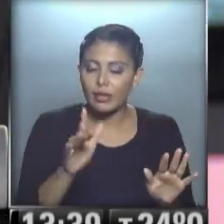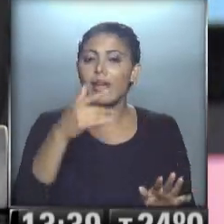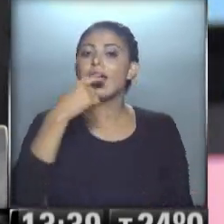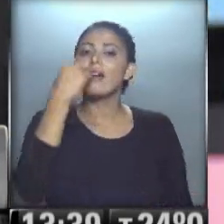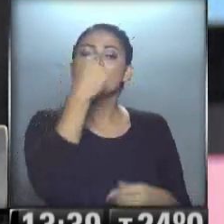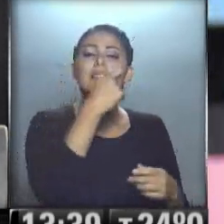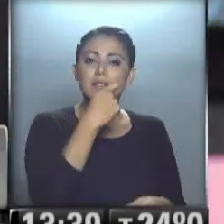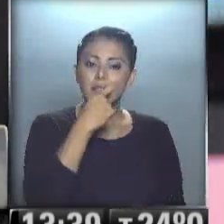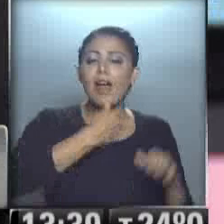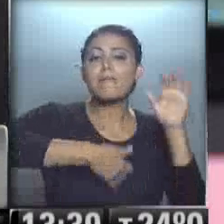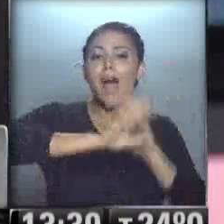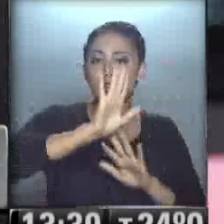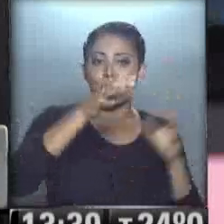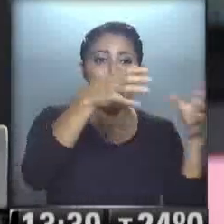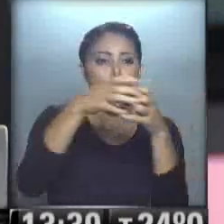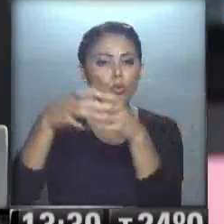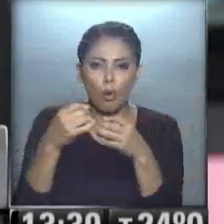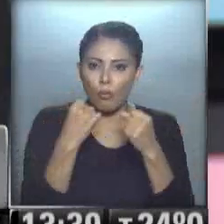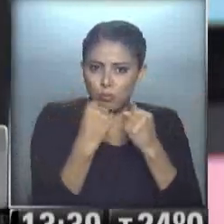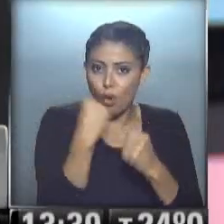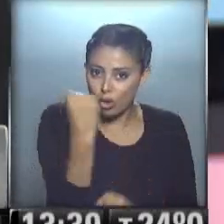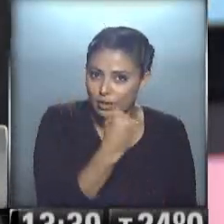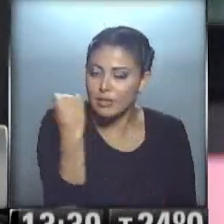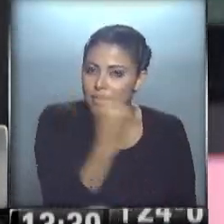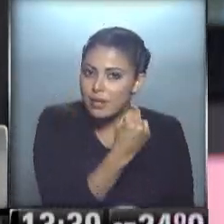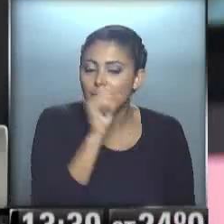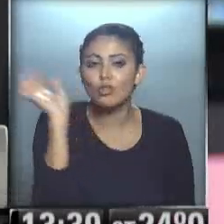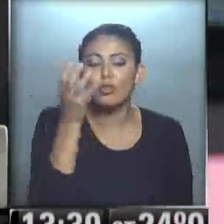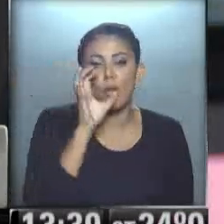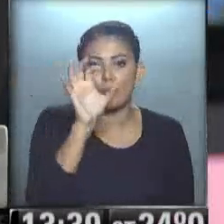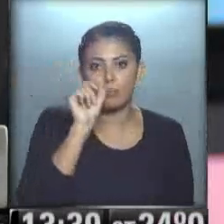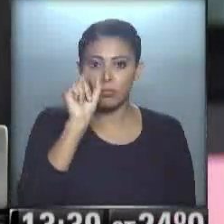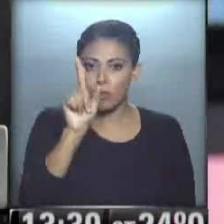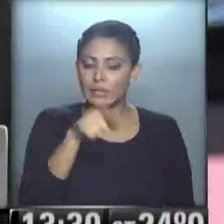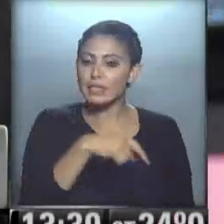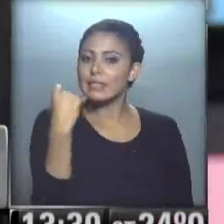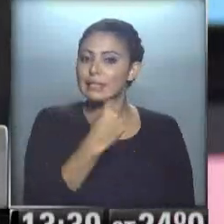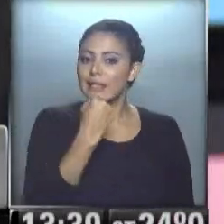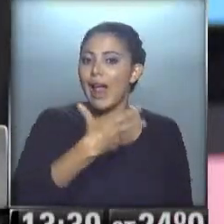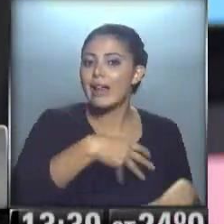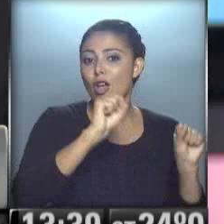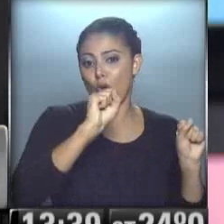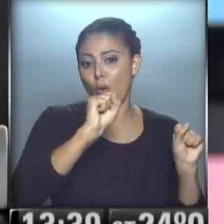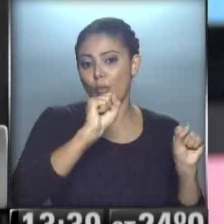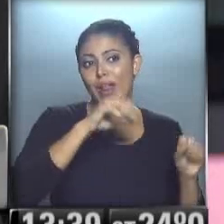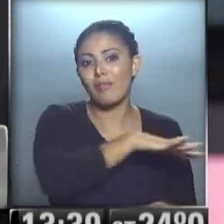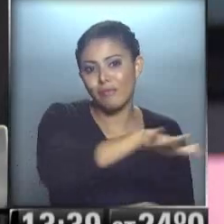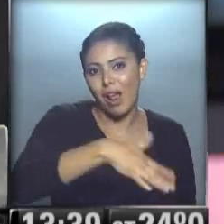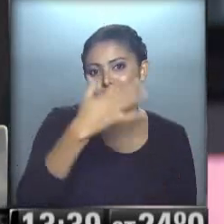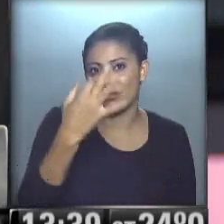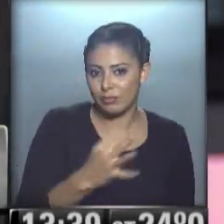desarticuladas a la mayor parte de las bandas fuertes de la provincia lo que se quería era recuperar los barrios